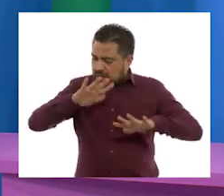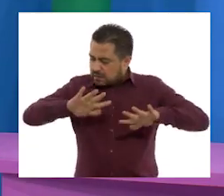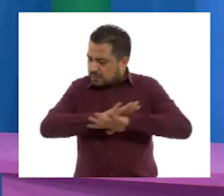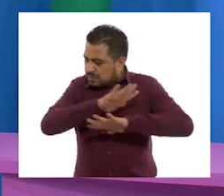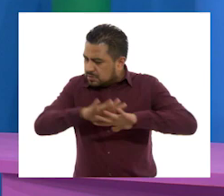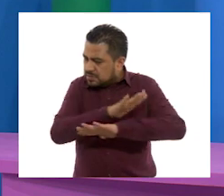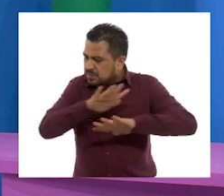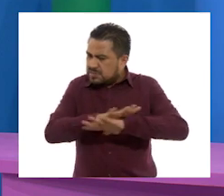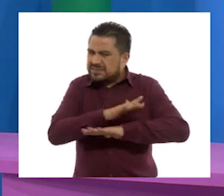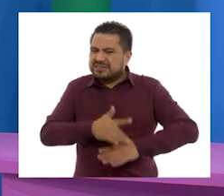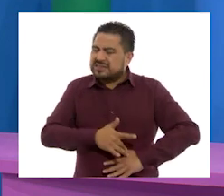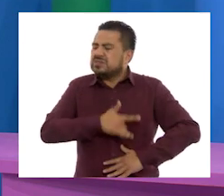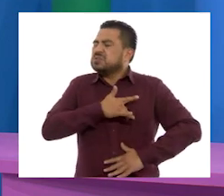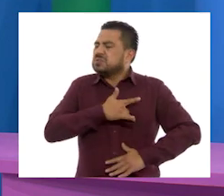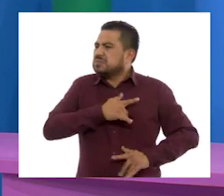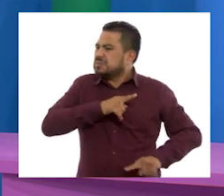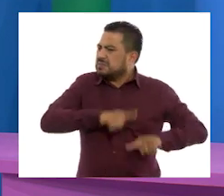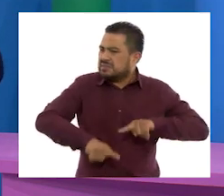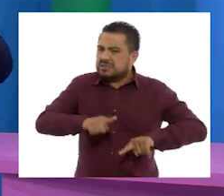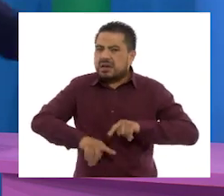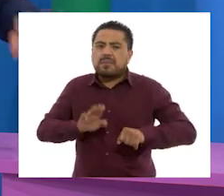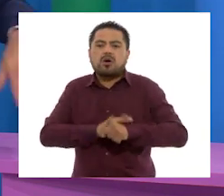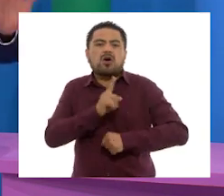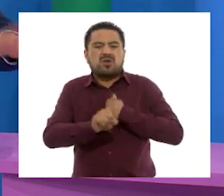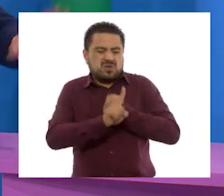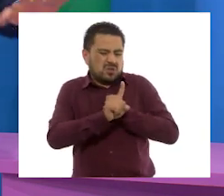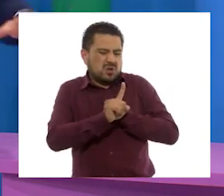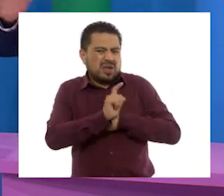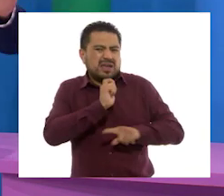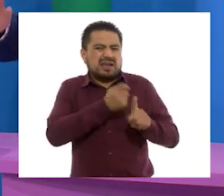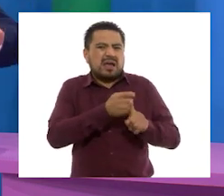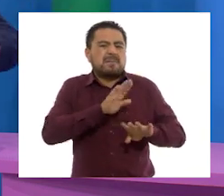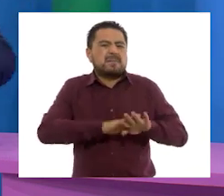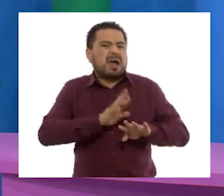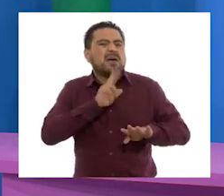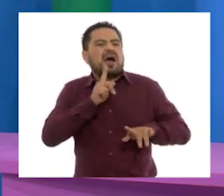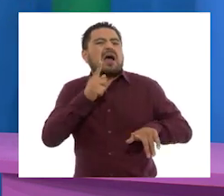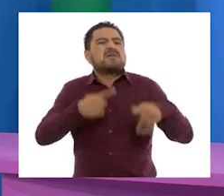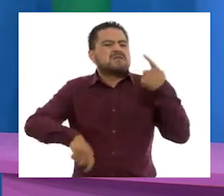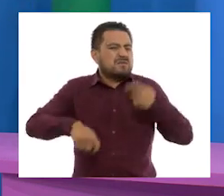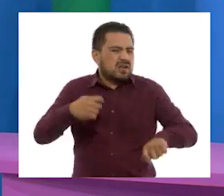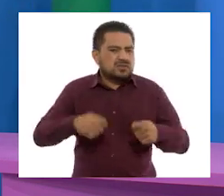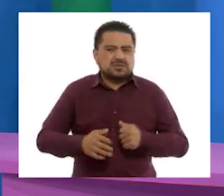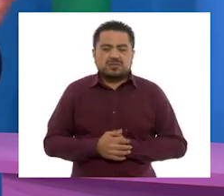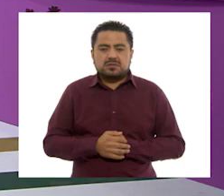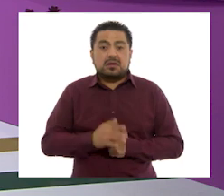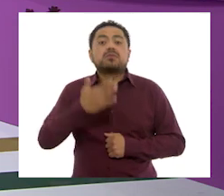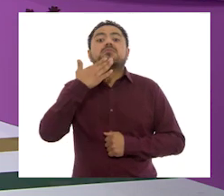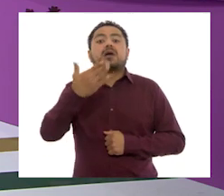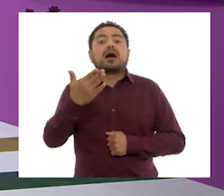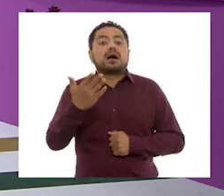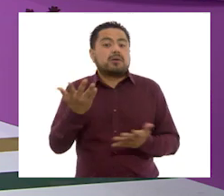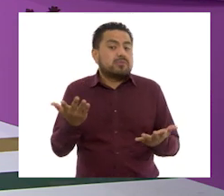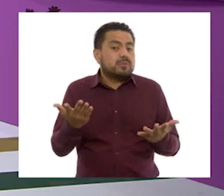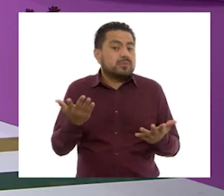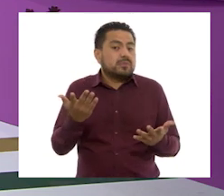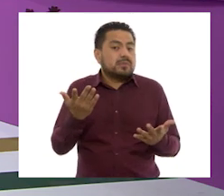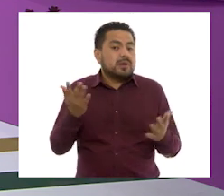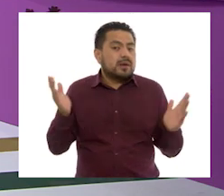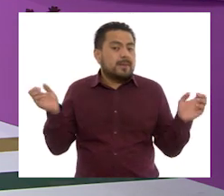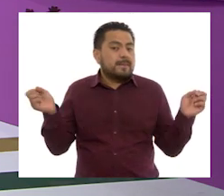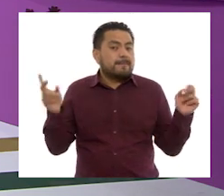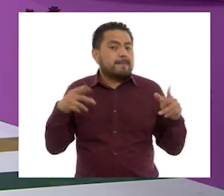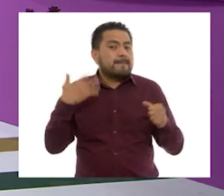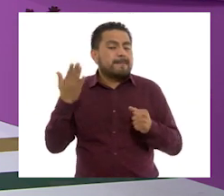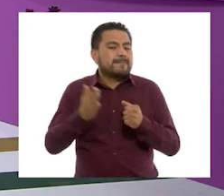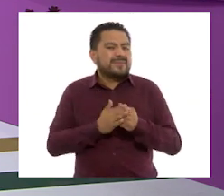a nuestras ideas, sentimientos, porque ante los conflictos, seamos flexibles. Muy bien, pues. Hasta la